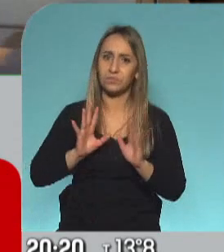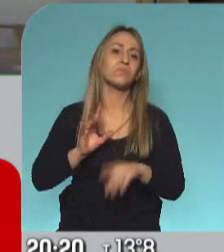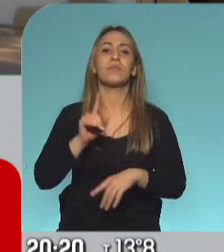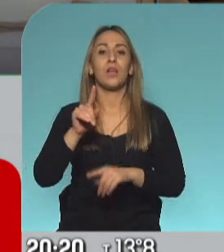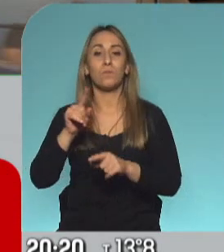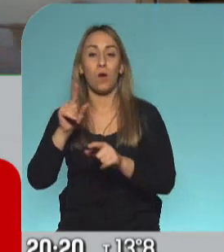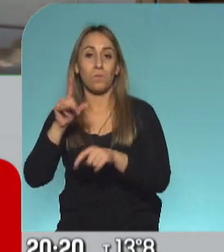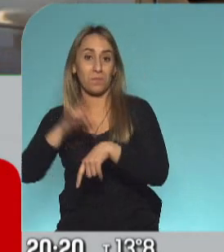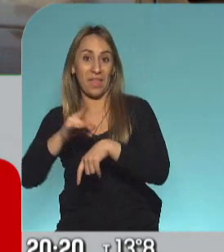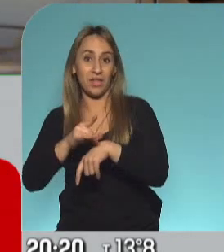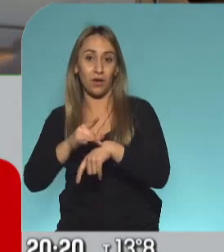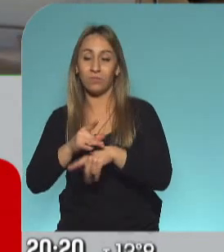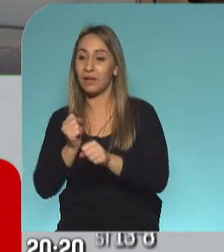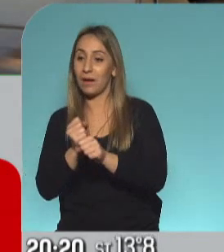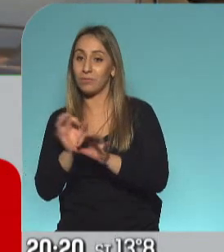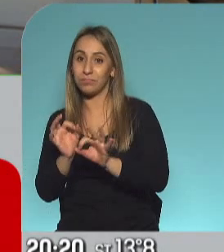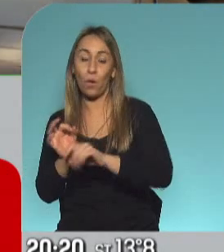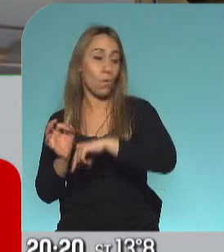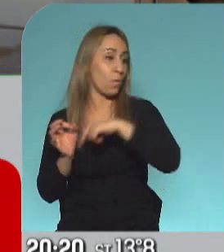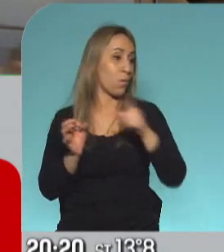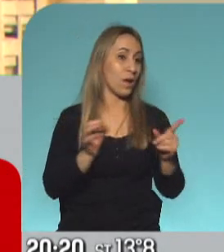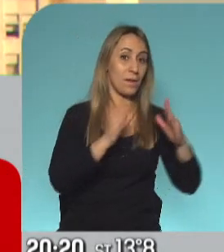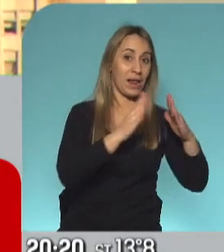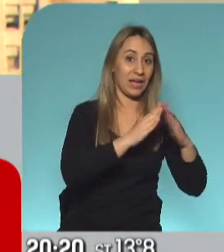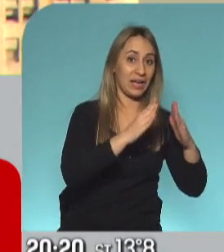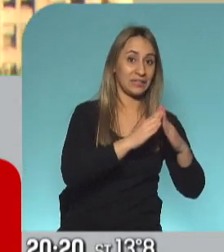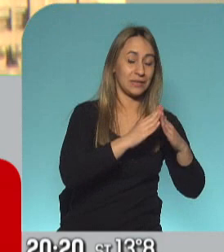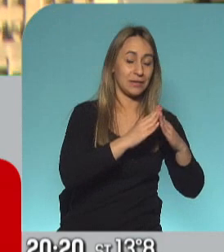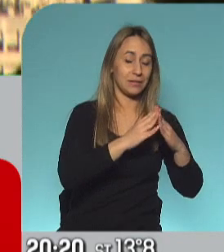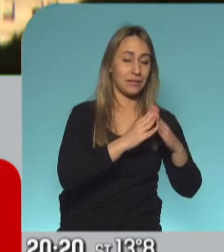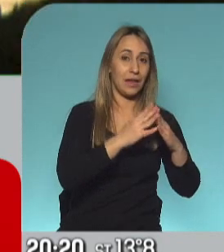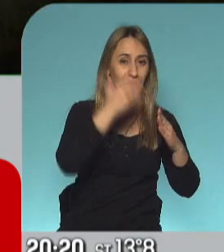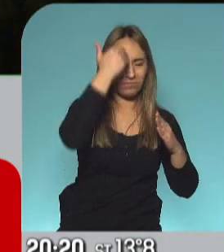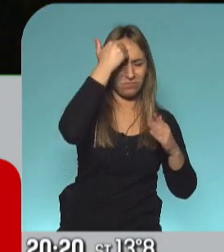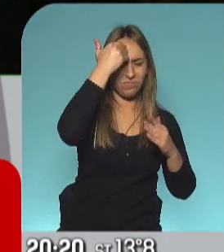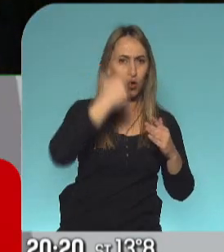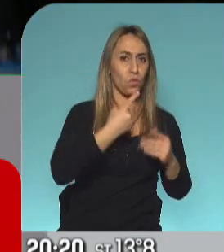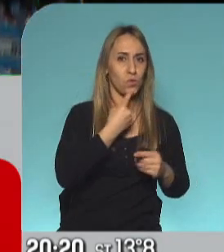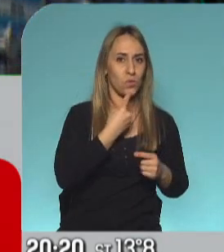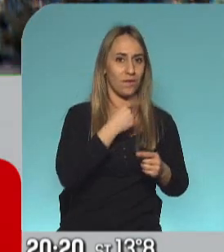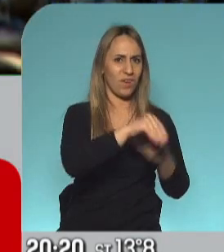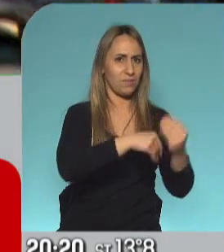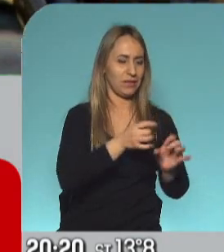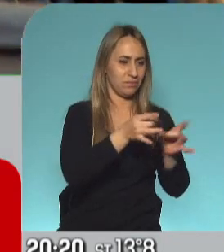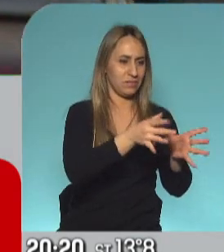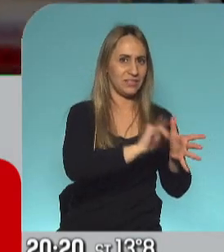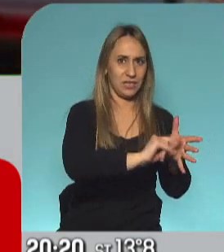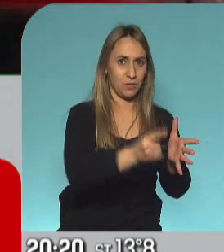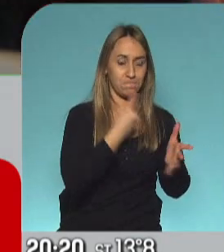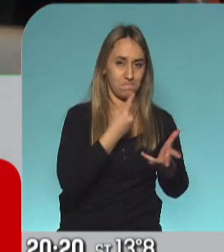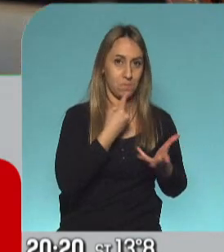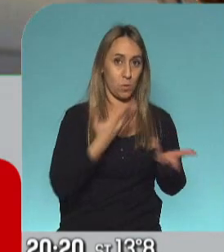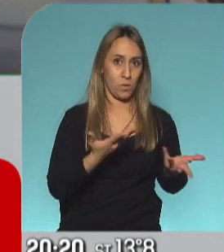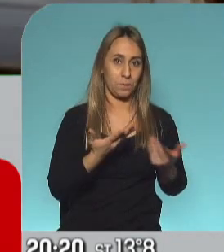casa no sabe, ¿sí?, si puede infectar a su familia. Usted se imagina, tengo